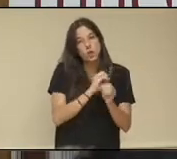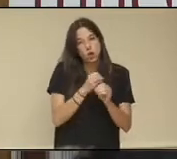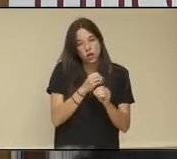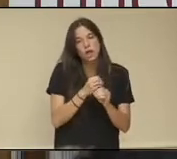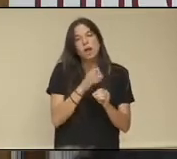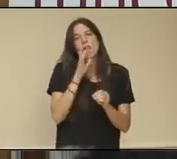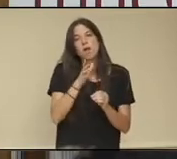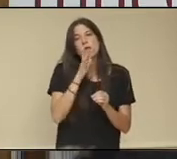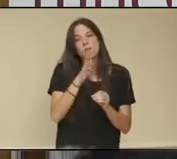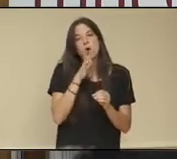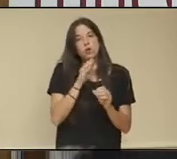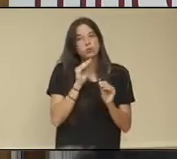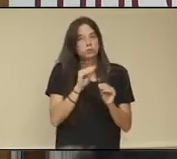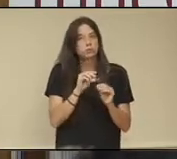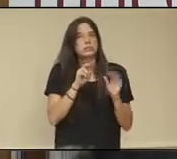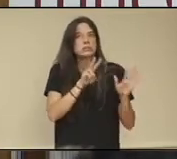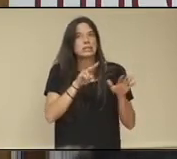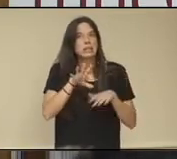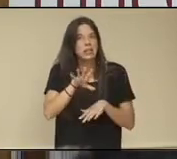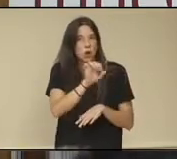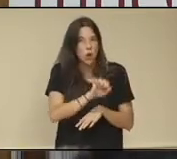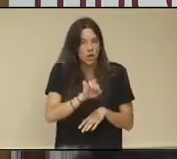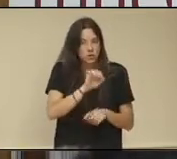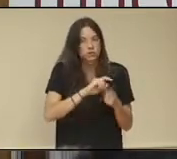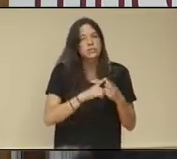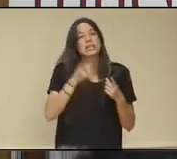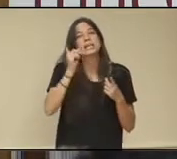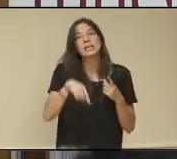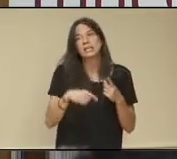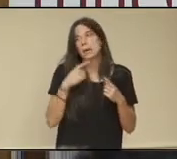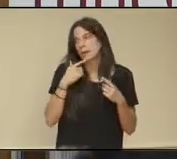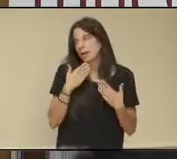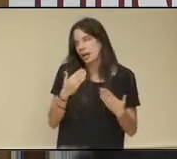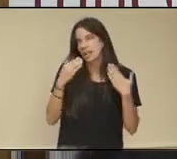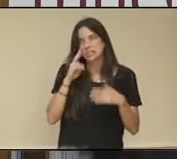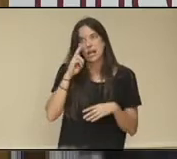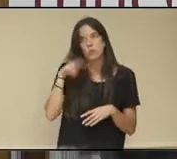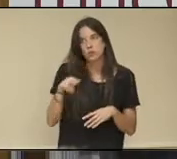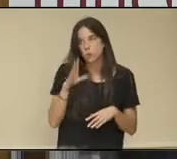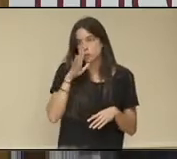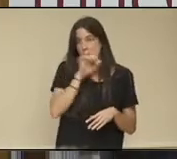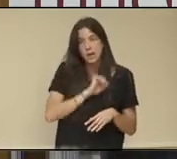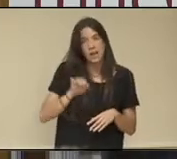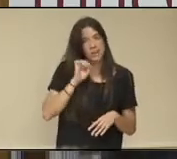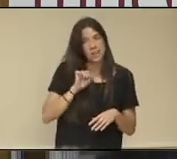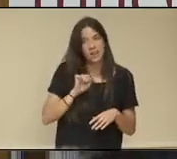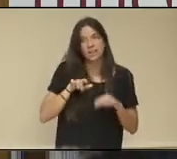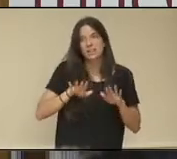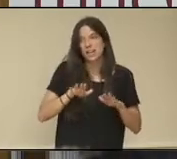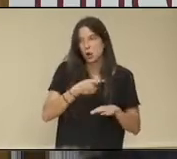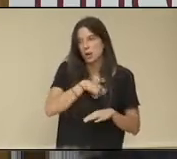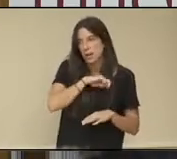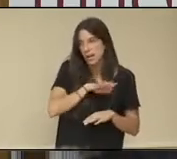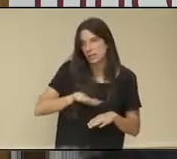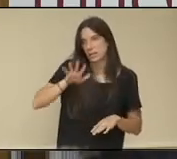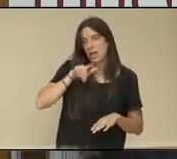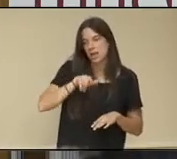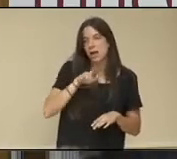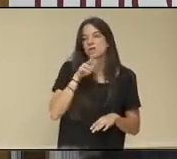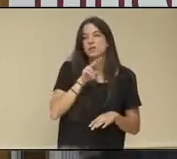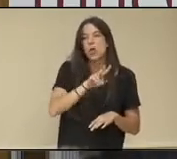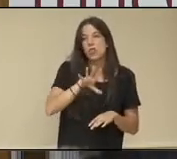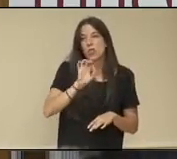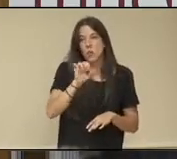años y luego al museo, que la verdad que es una maravilla tener esto en nuestro país, que con 250 años